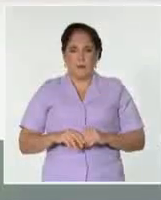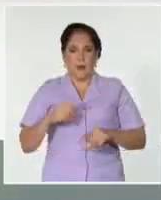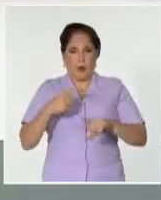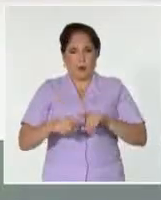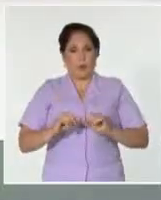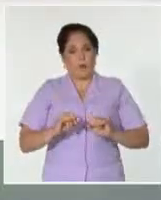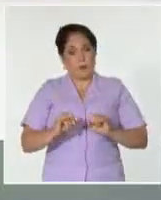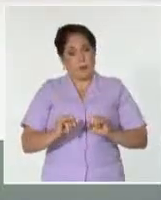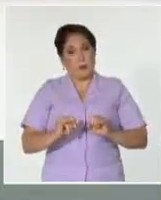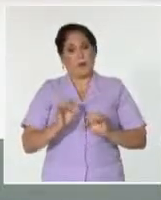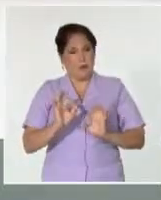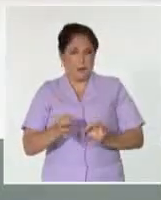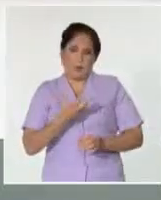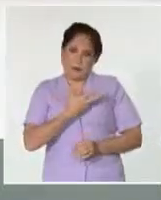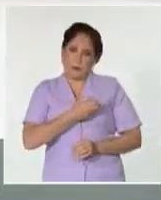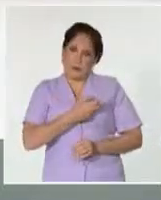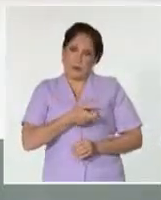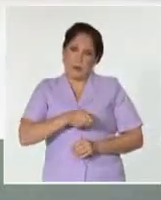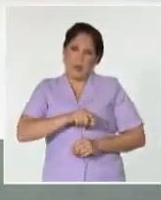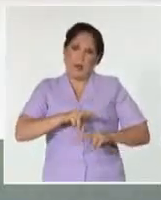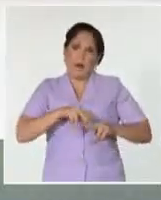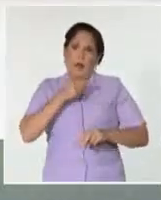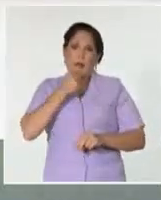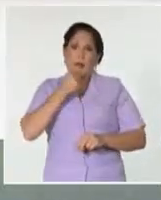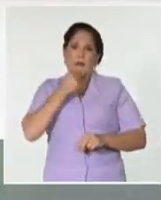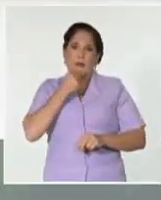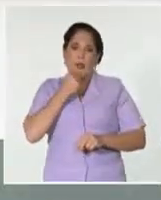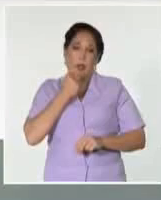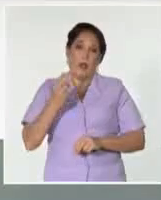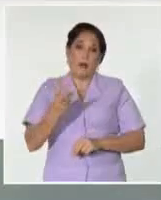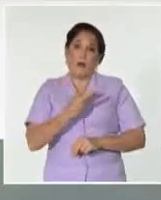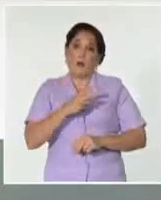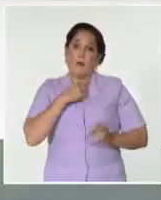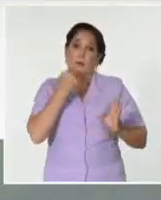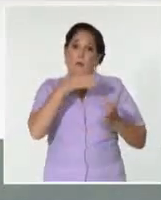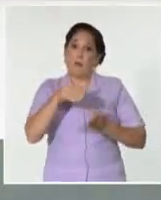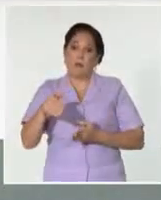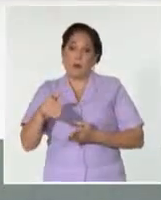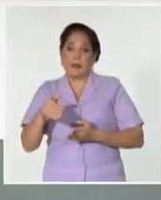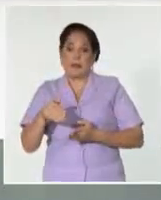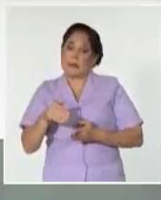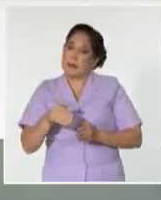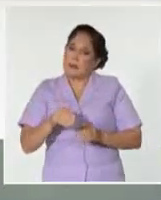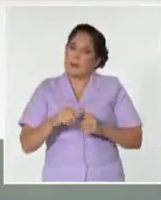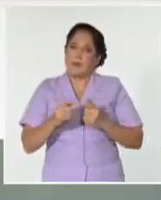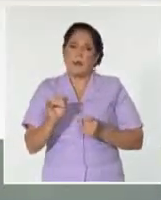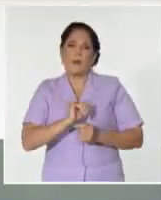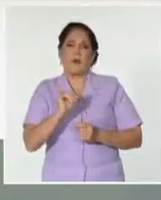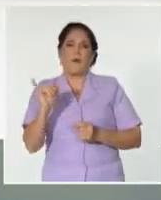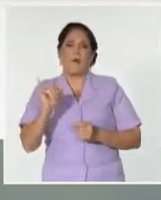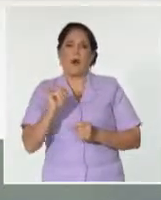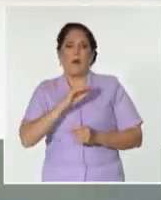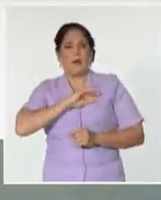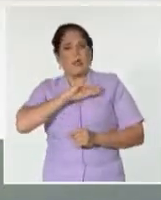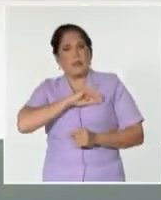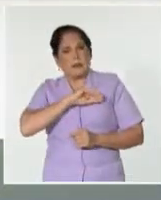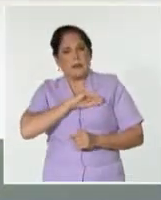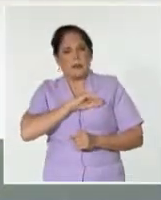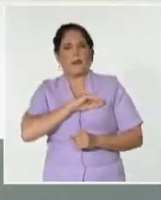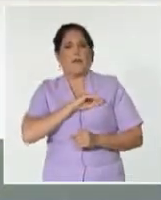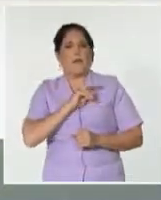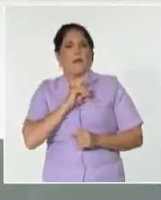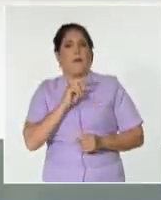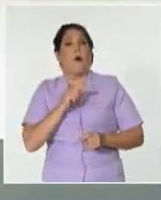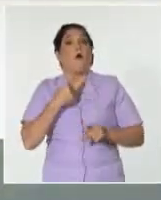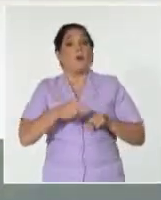Muy triste lo sucedido en La Habana Vieja y todas las vidas duelen, por supuesto, pero se siente algo especial, yo diría que algo diferente cuando muere alguien que intenta salvar